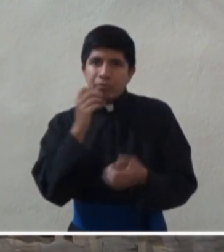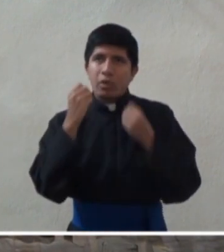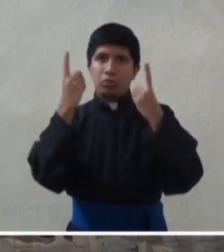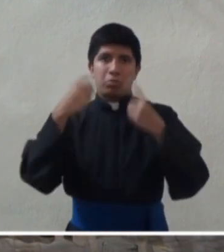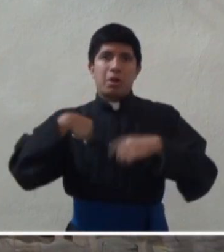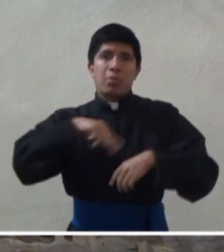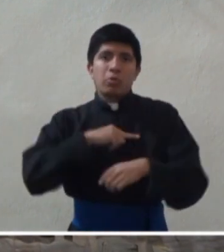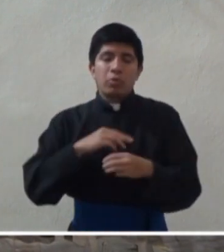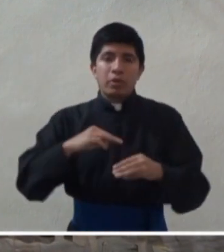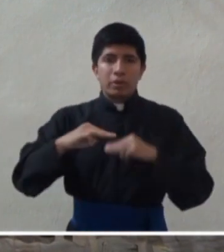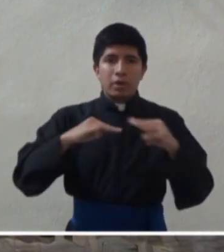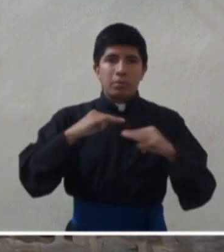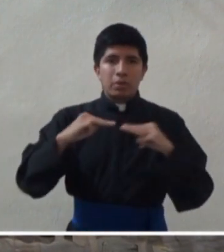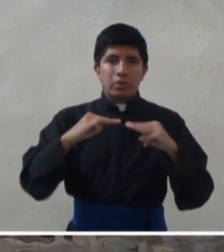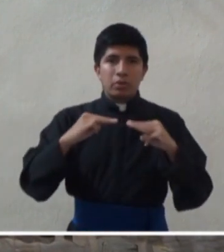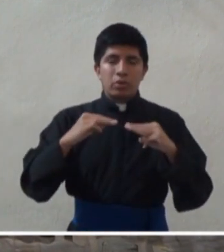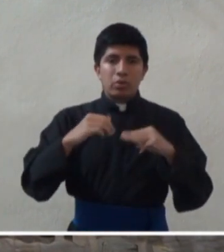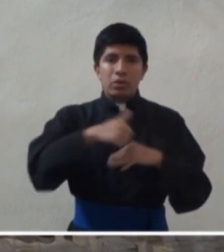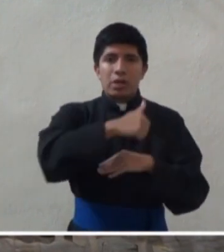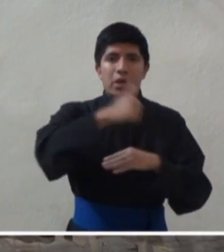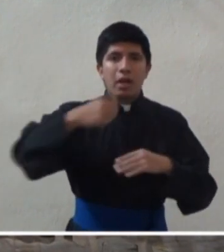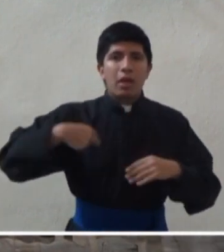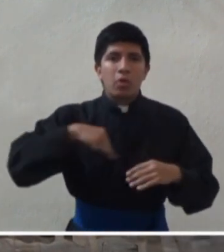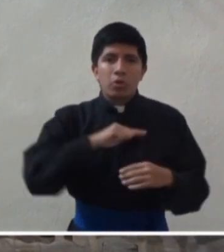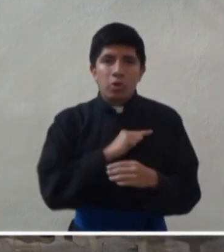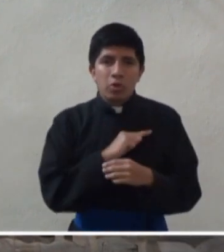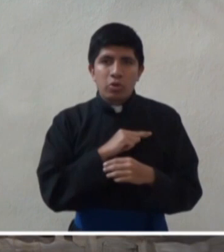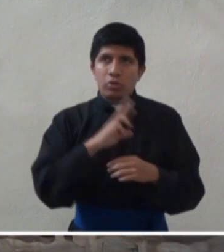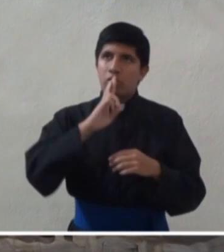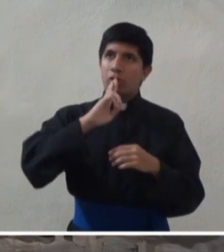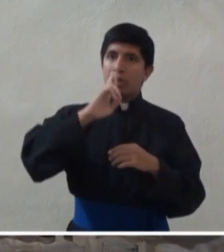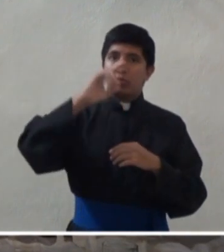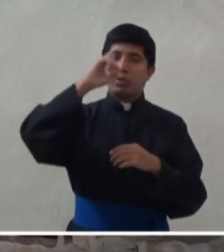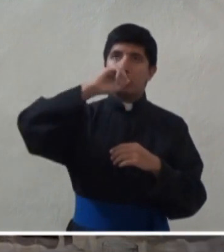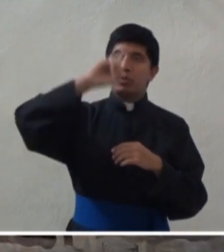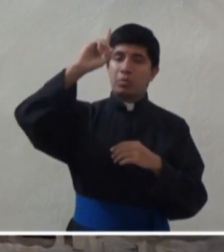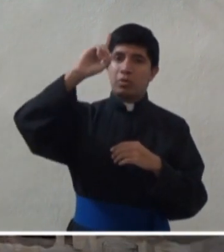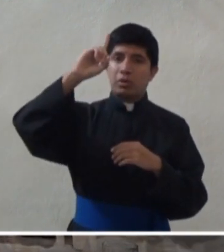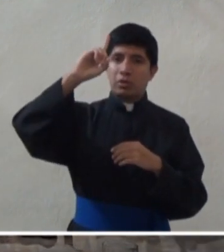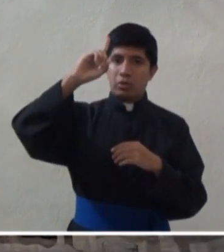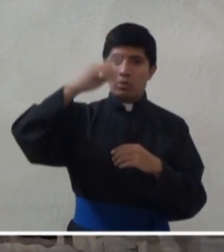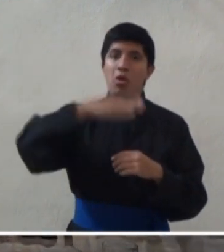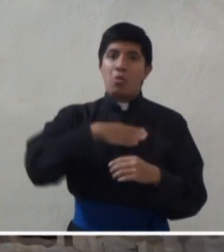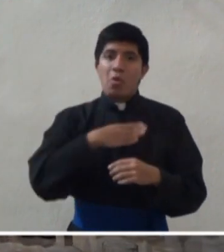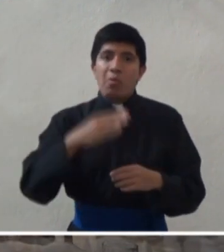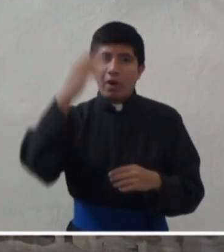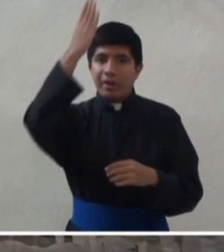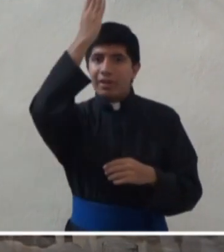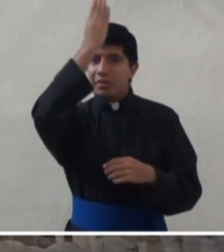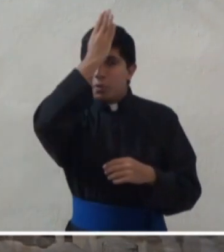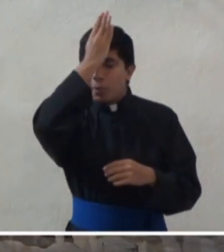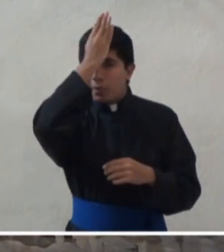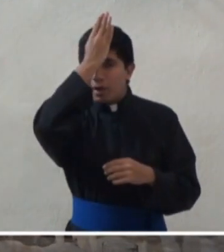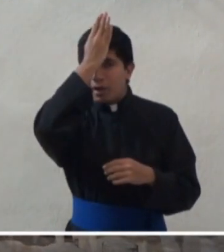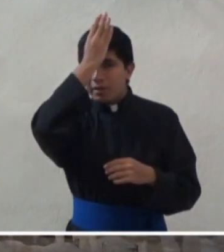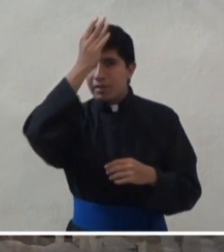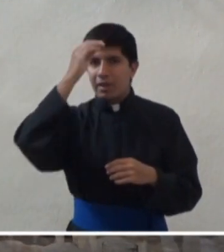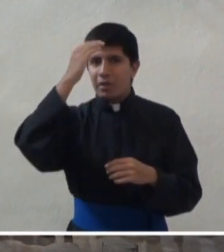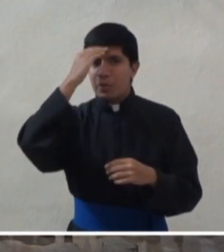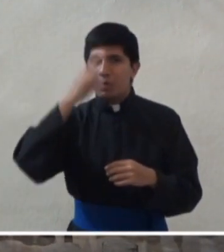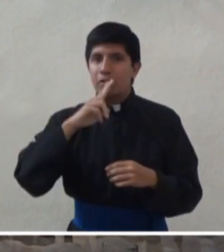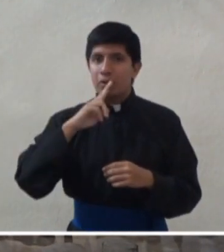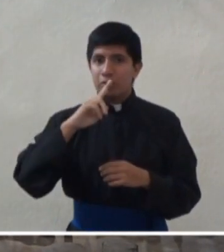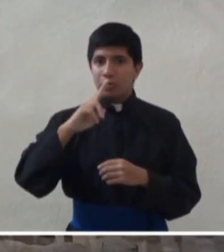Pido a Dios para que cada uno de nosotros le respondamos a Dios como buenas ovejas, conociendo su voz,